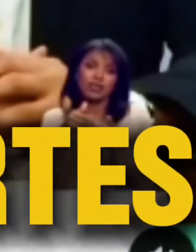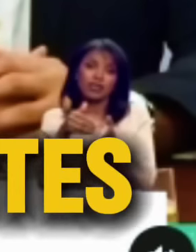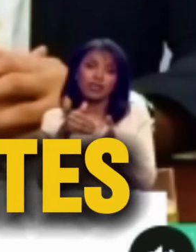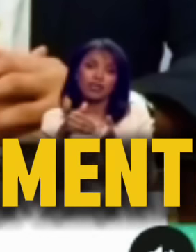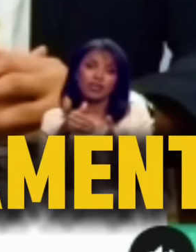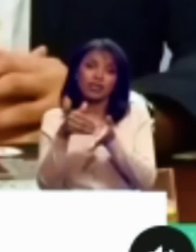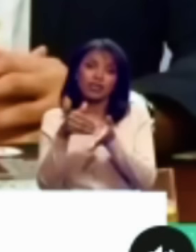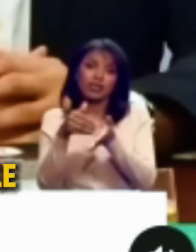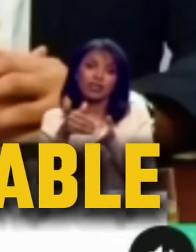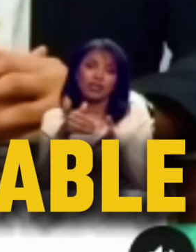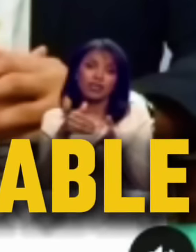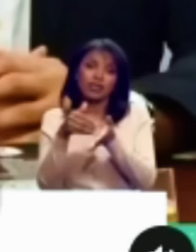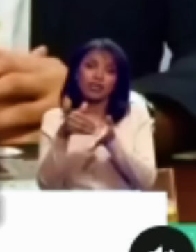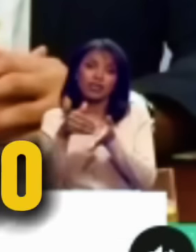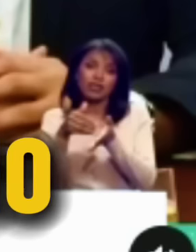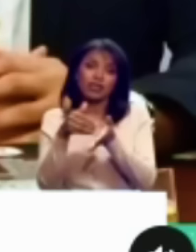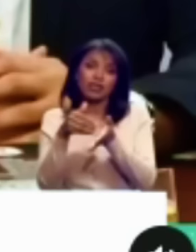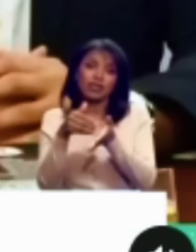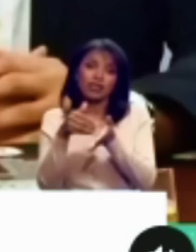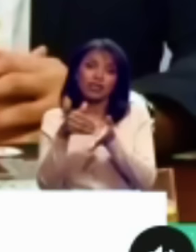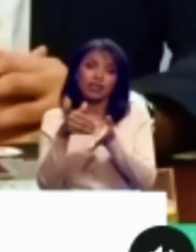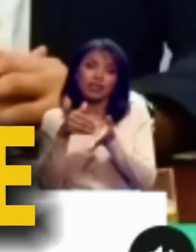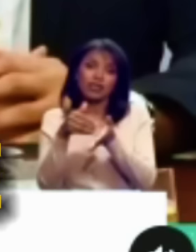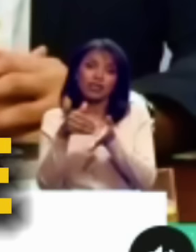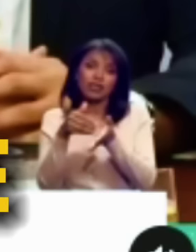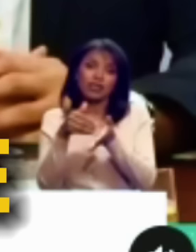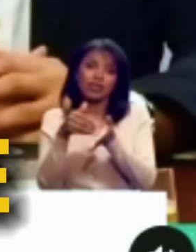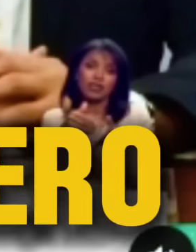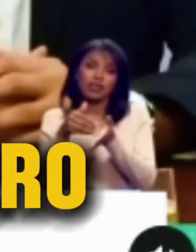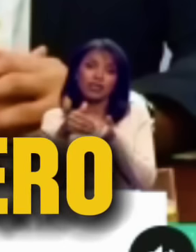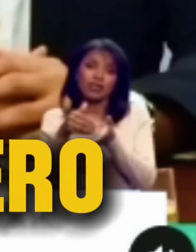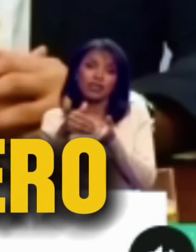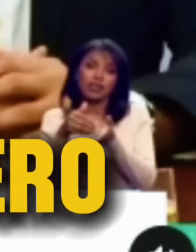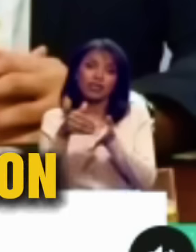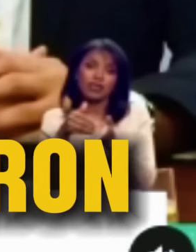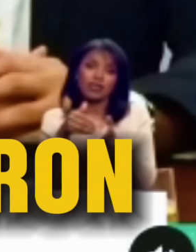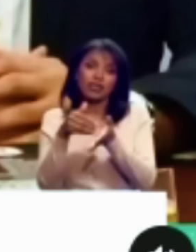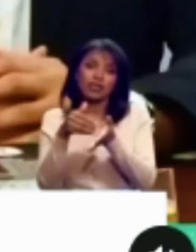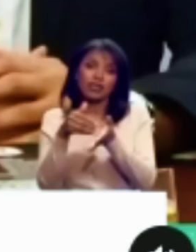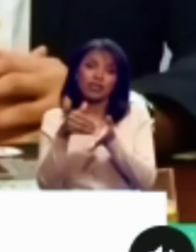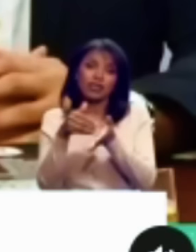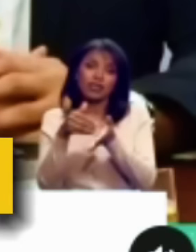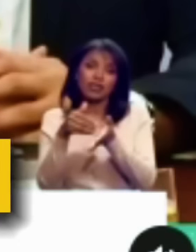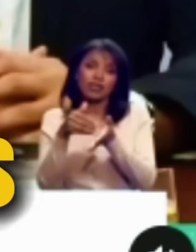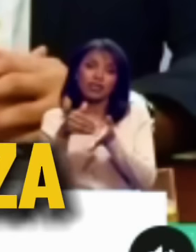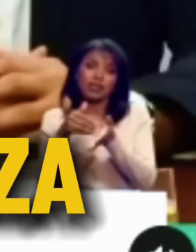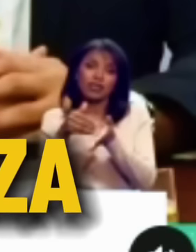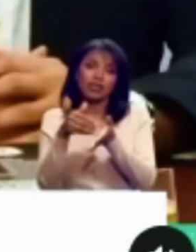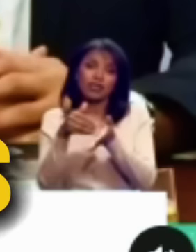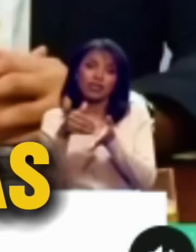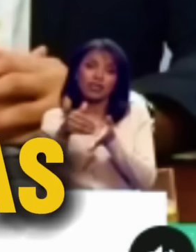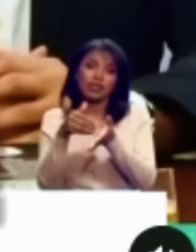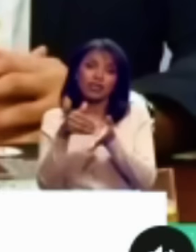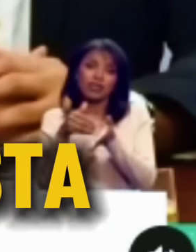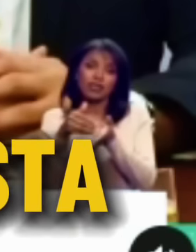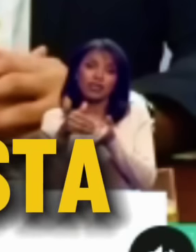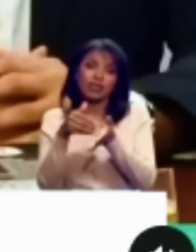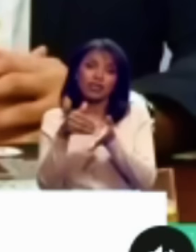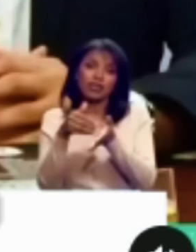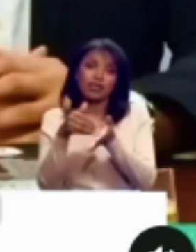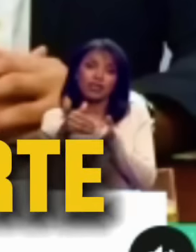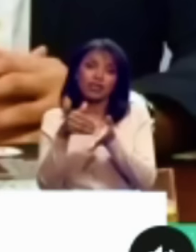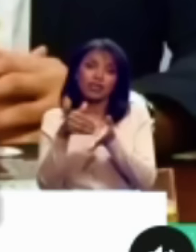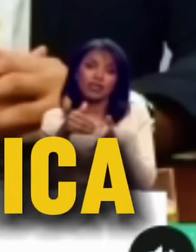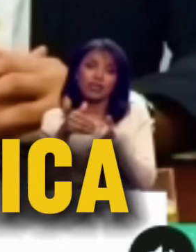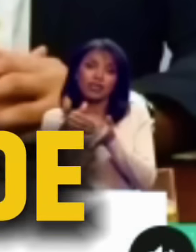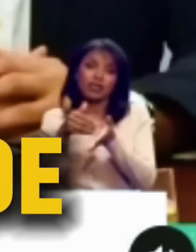esos deportes, prácticamente lamentable, lo he dicho, que primero llegaron con más fuerza las casas de apuesta.